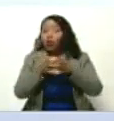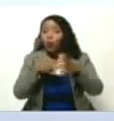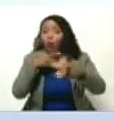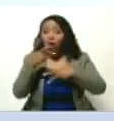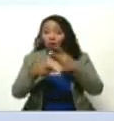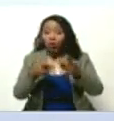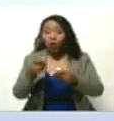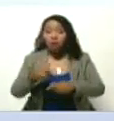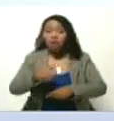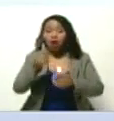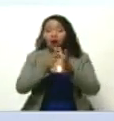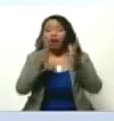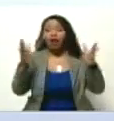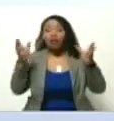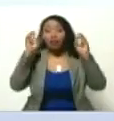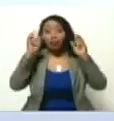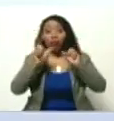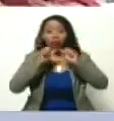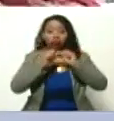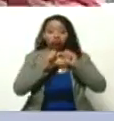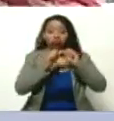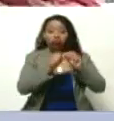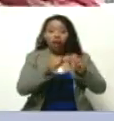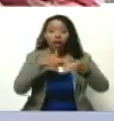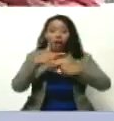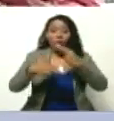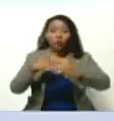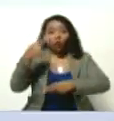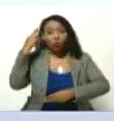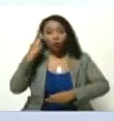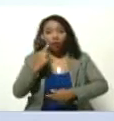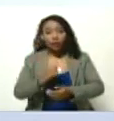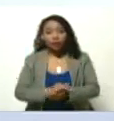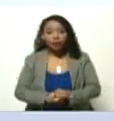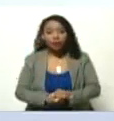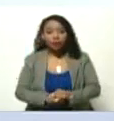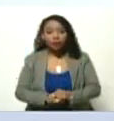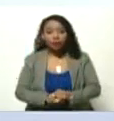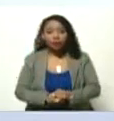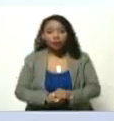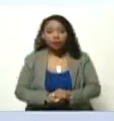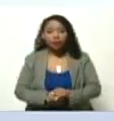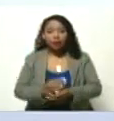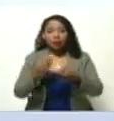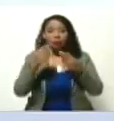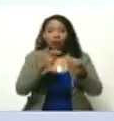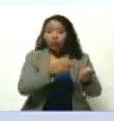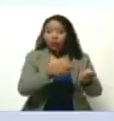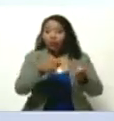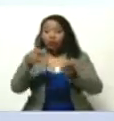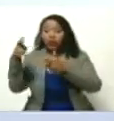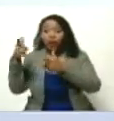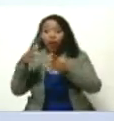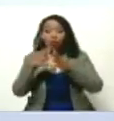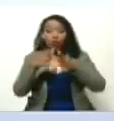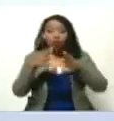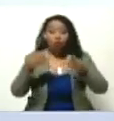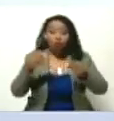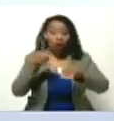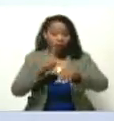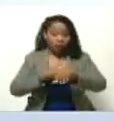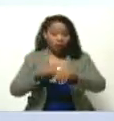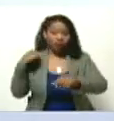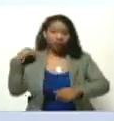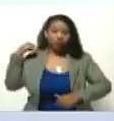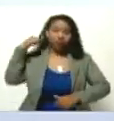grande garantía de la continuidad de la Revolución Bolivariana. Para llevar adelante en el tiempo